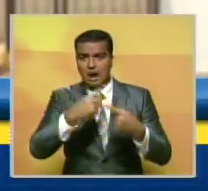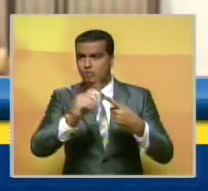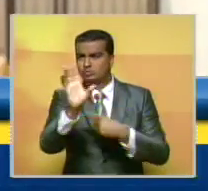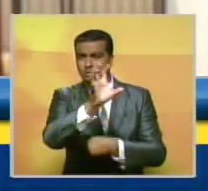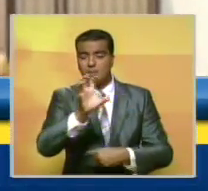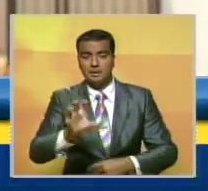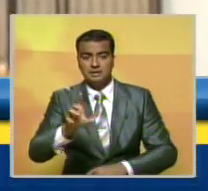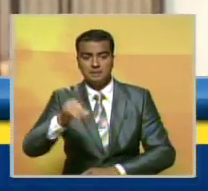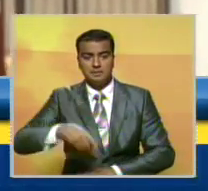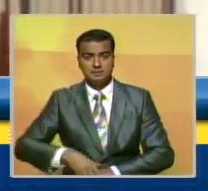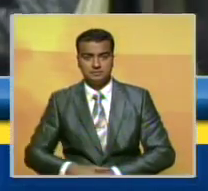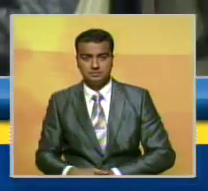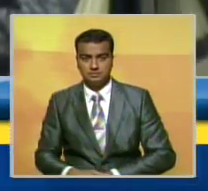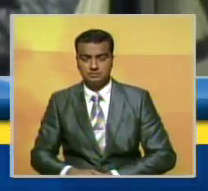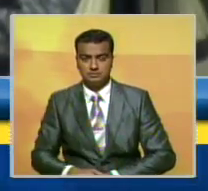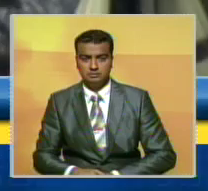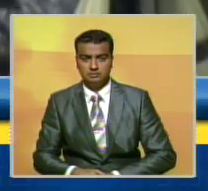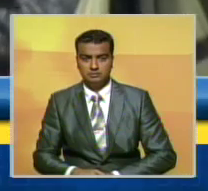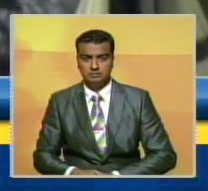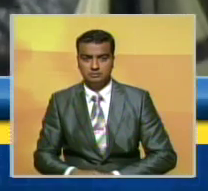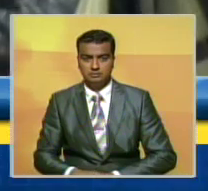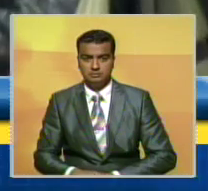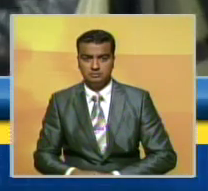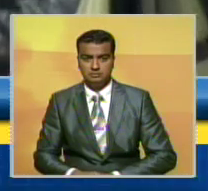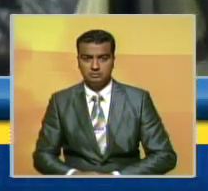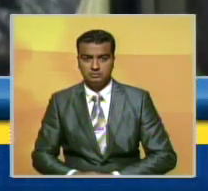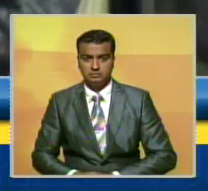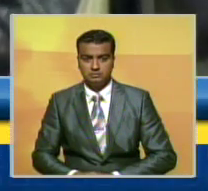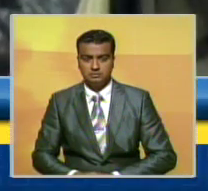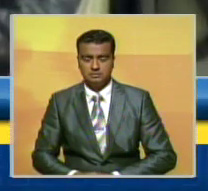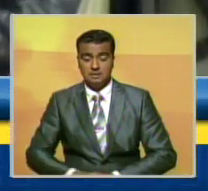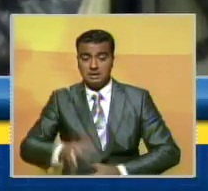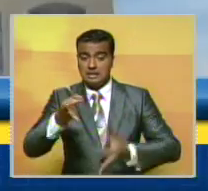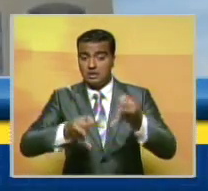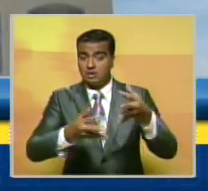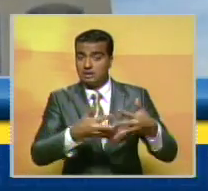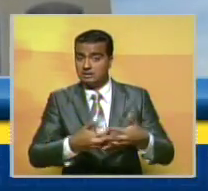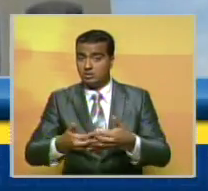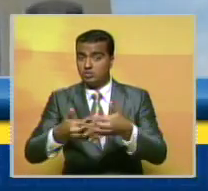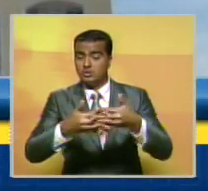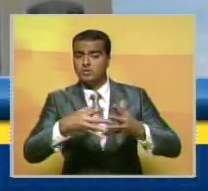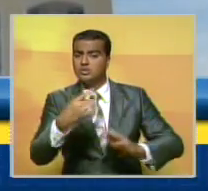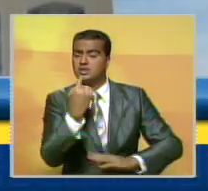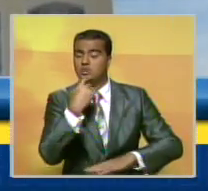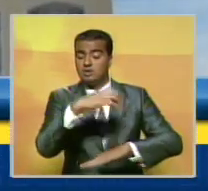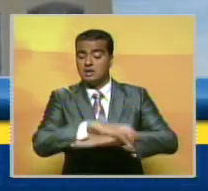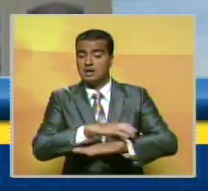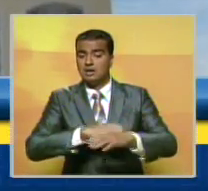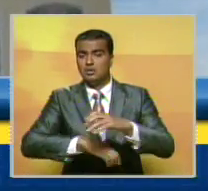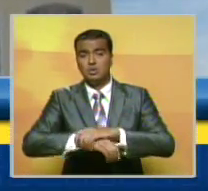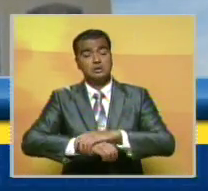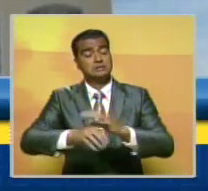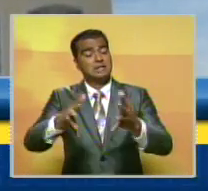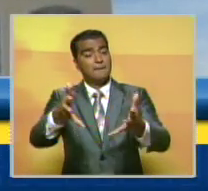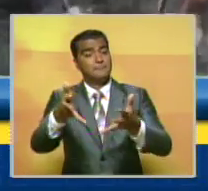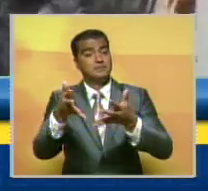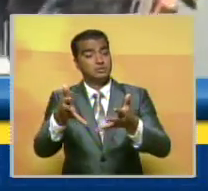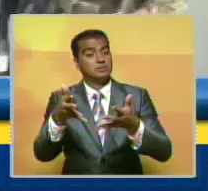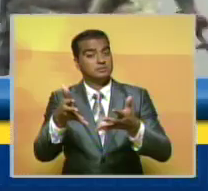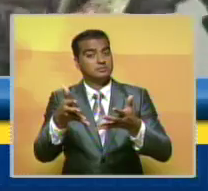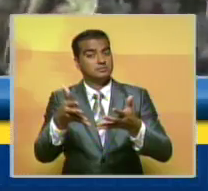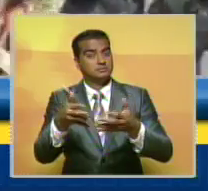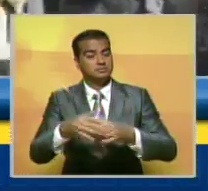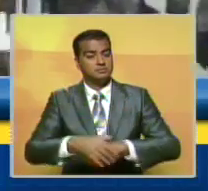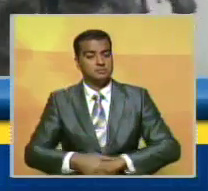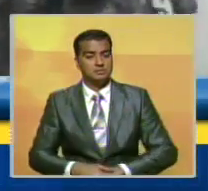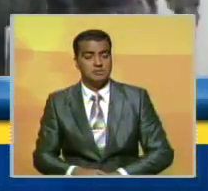y metanfetaminas al país norteamericano. Legisladores estadounidenses calificaron la captura como una gran victoria. El